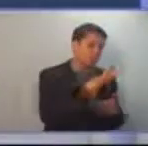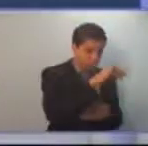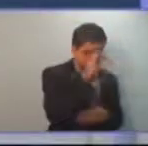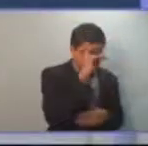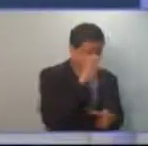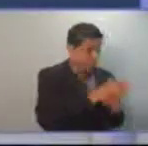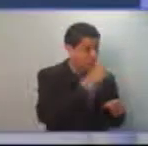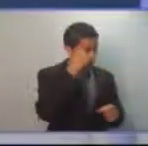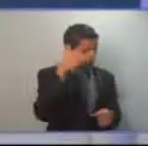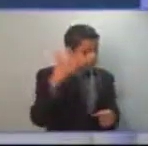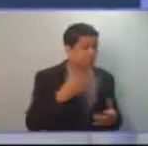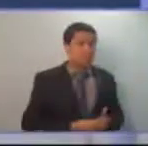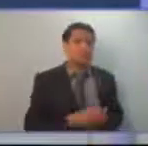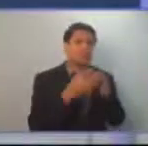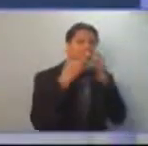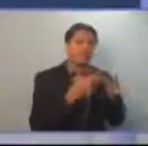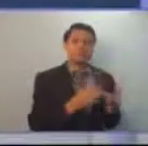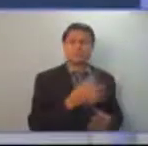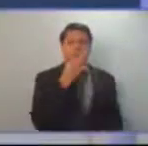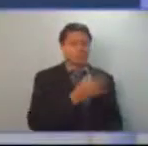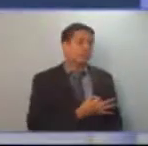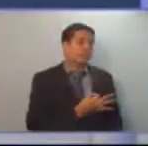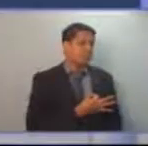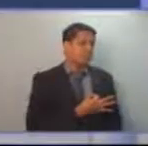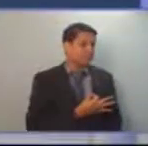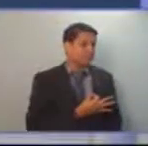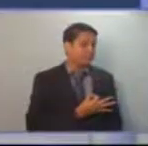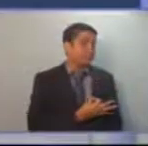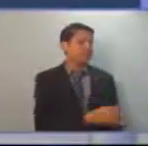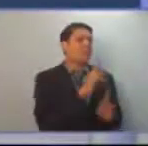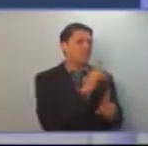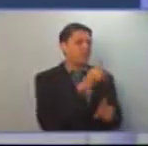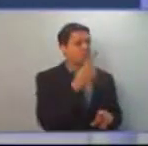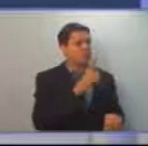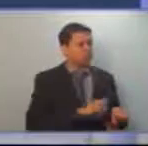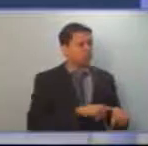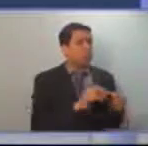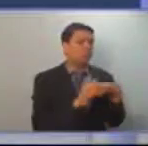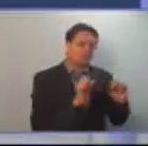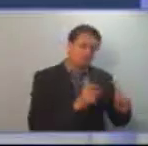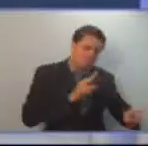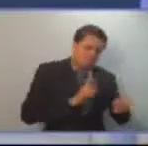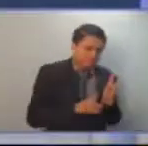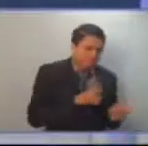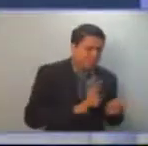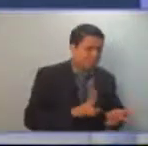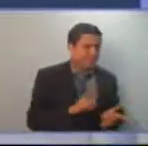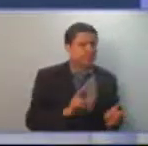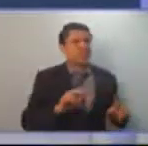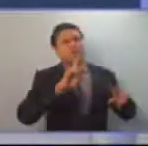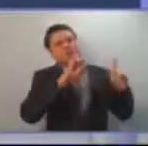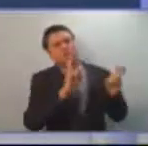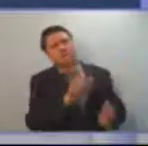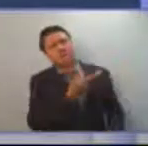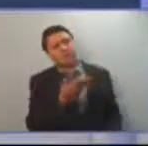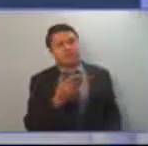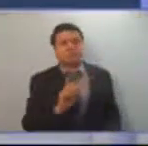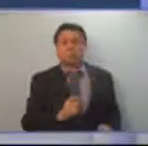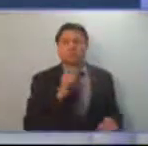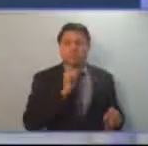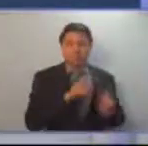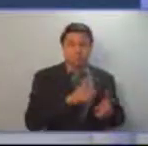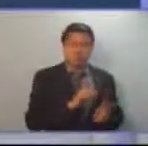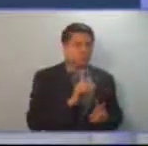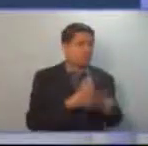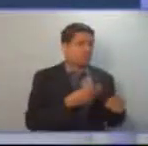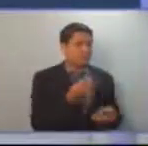trabajo político, ¿verdad? Y sin duda esperamos en otro momento también poder conversar. Han quedado muchas cosas ahí pendientes, pero no